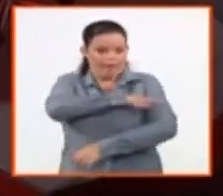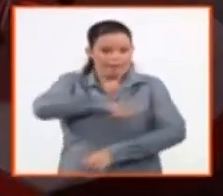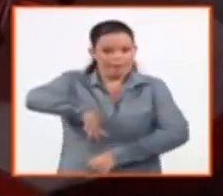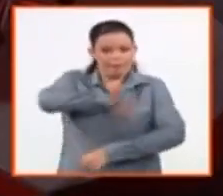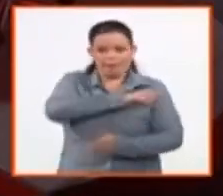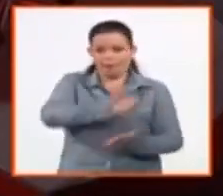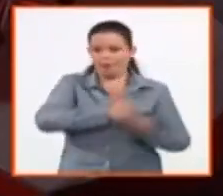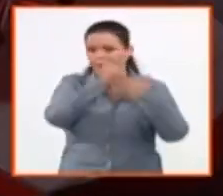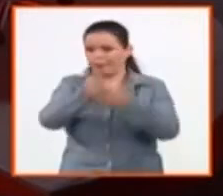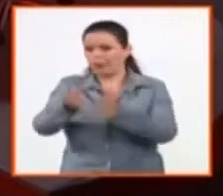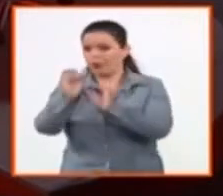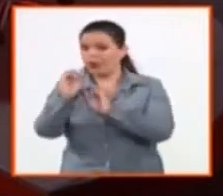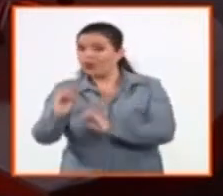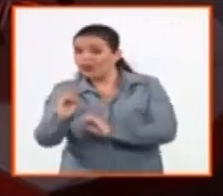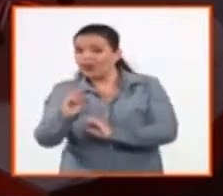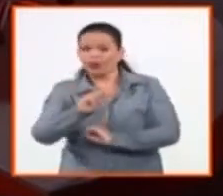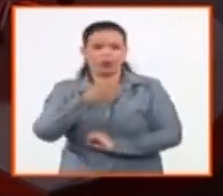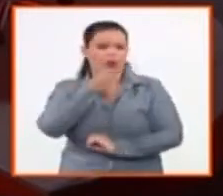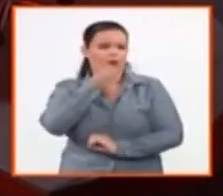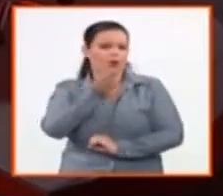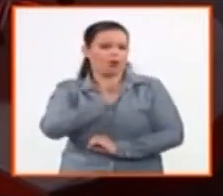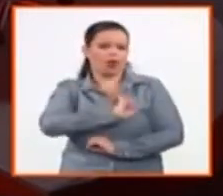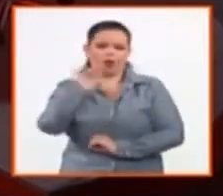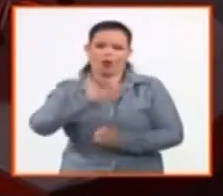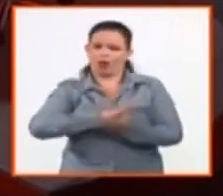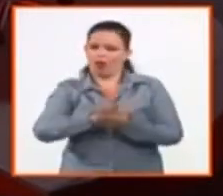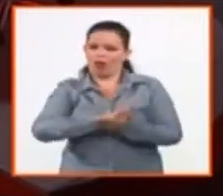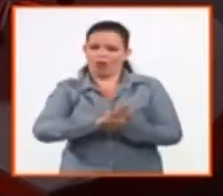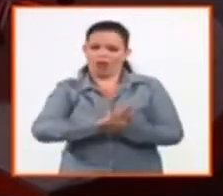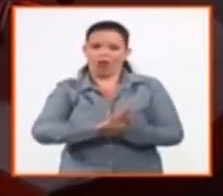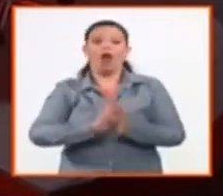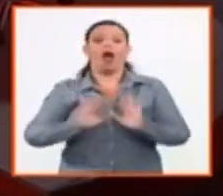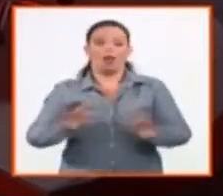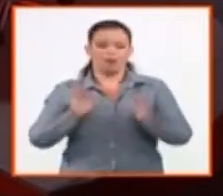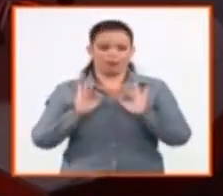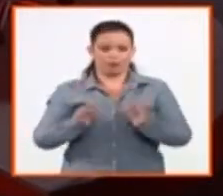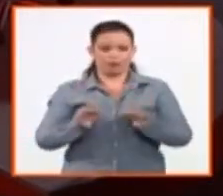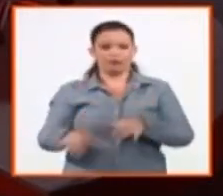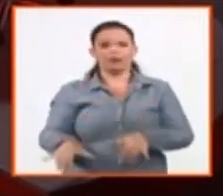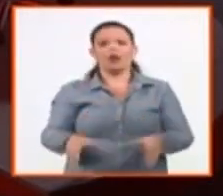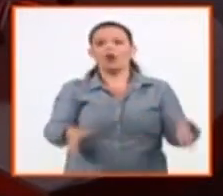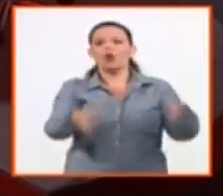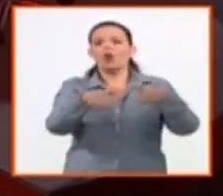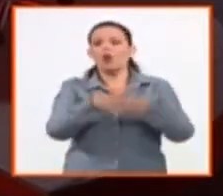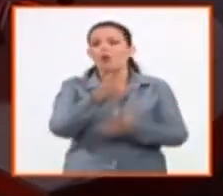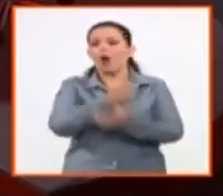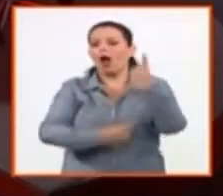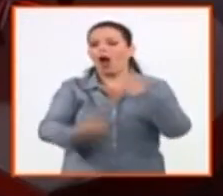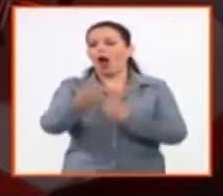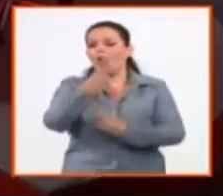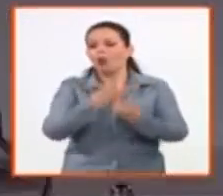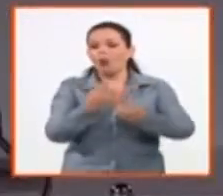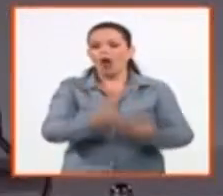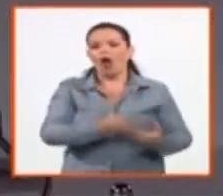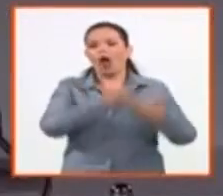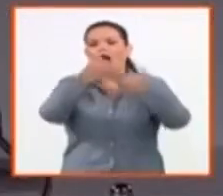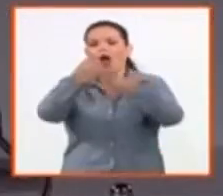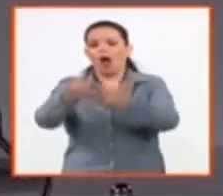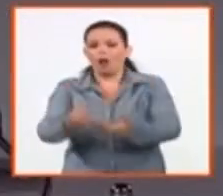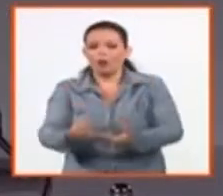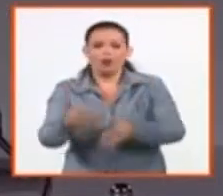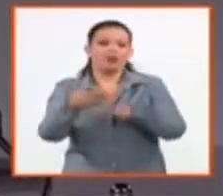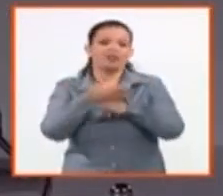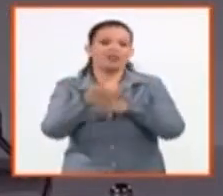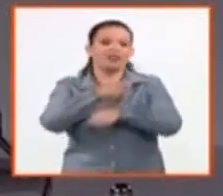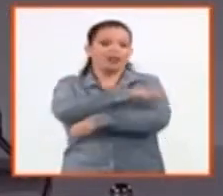También tiene apoyo de ciertos grupos, quizás a lo mejor no directamente de gobiernos propiamente dicho, pero sí de grupos dentro de países ofrecidos, sobre todo por